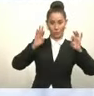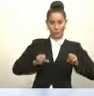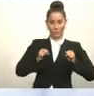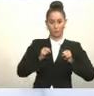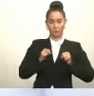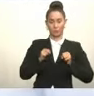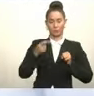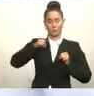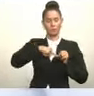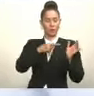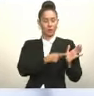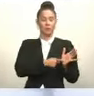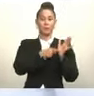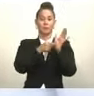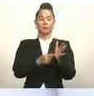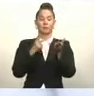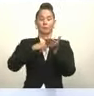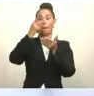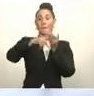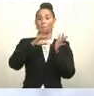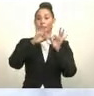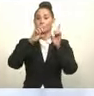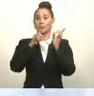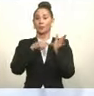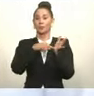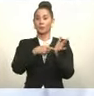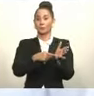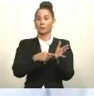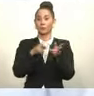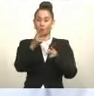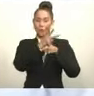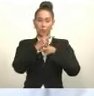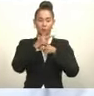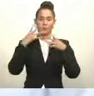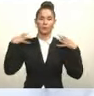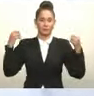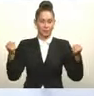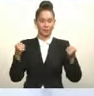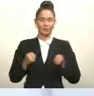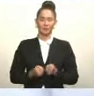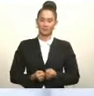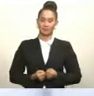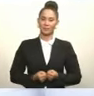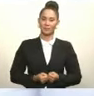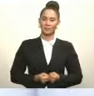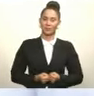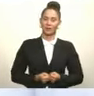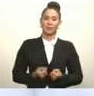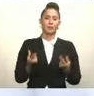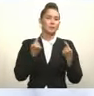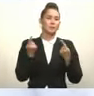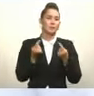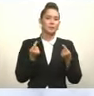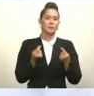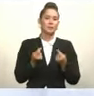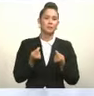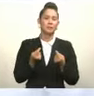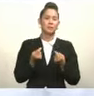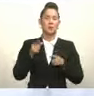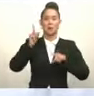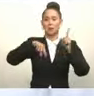al país el Plan Educación para Todos, preservando la salud. Lo hicimos desoyendo la recomendación de